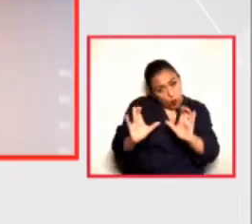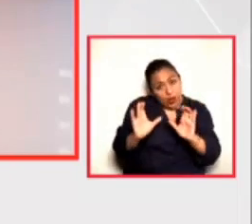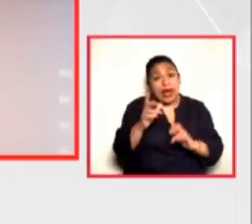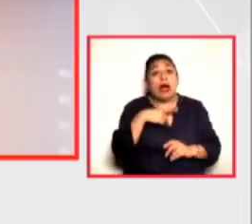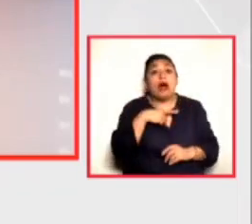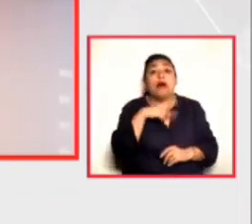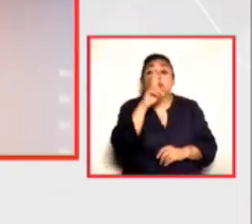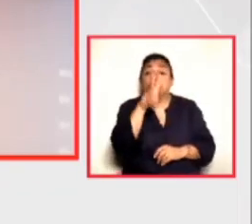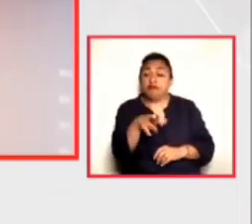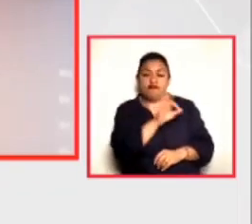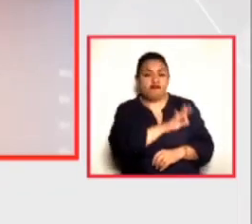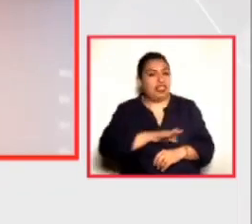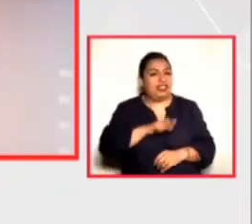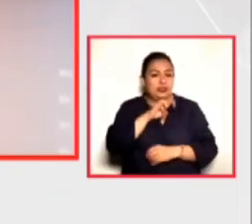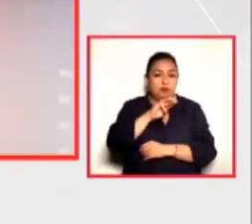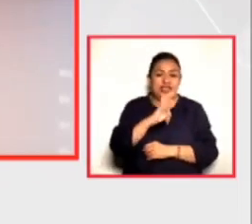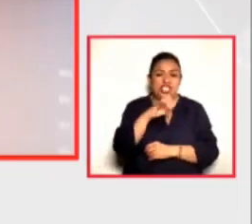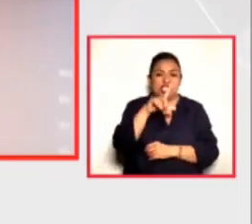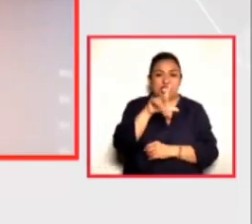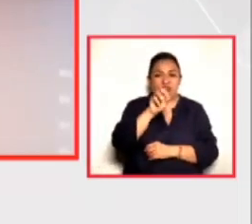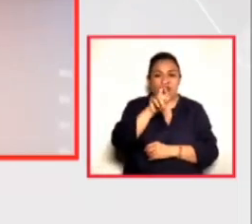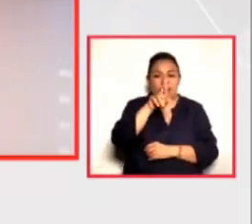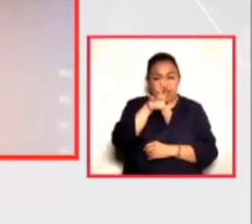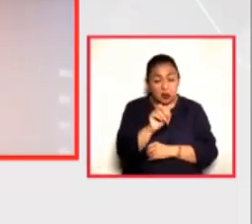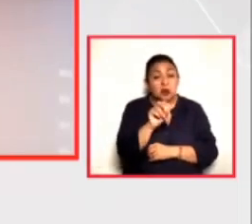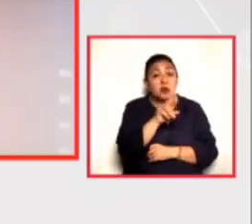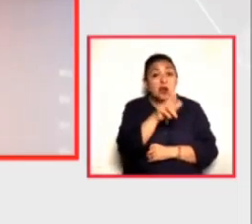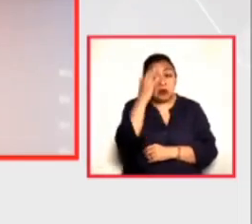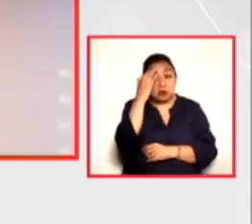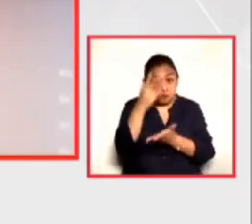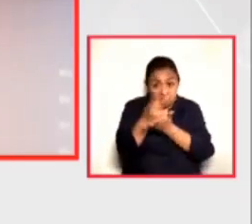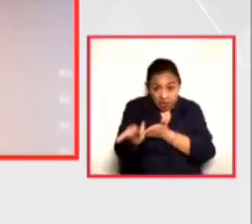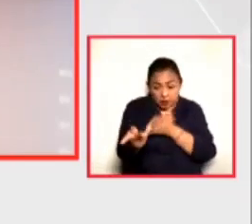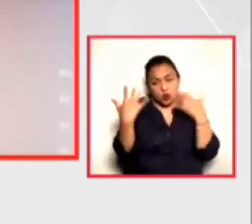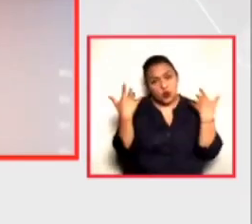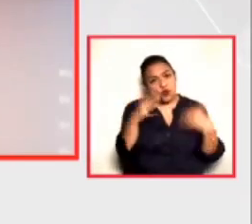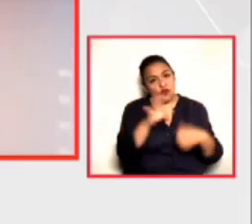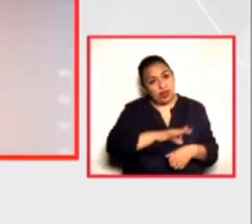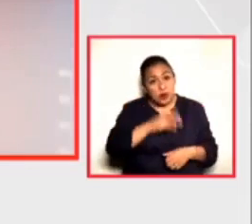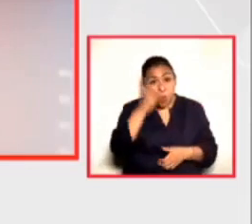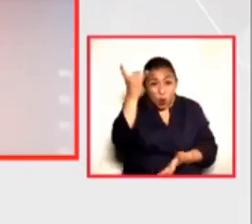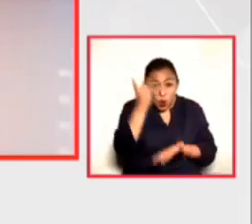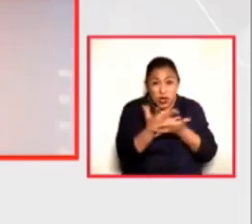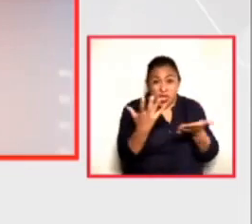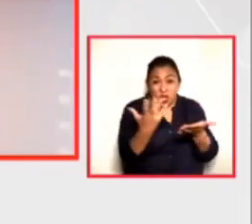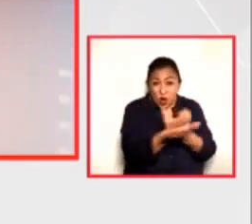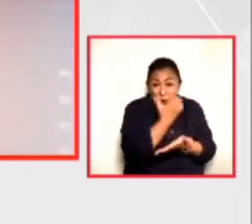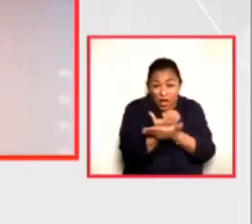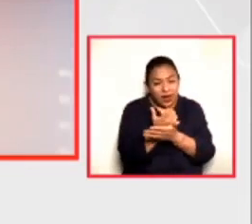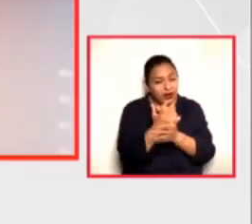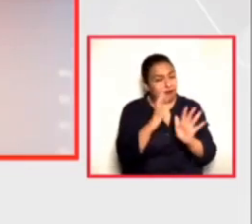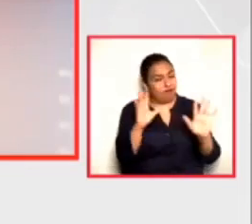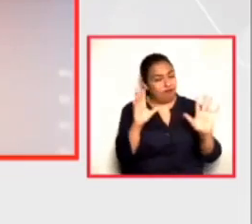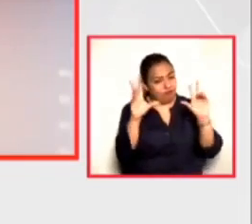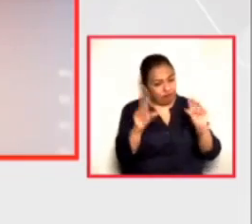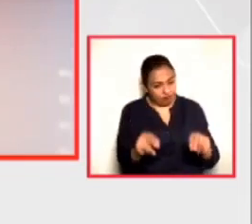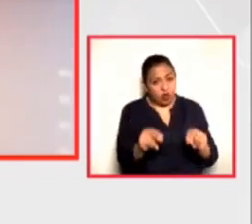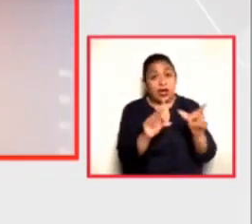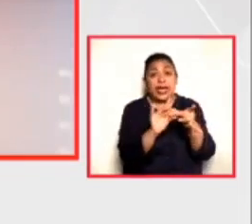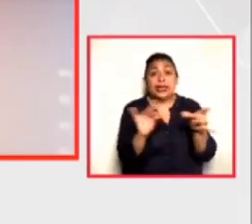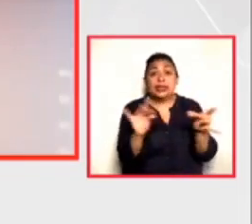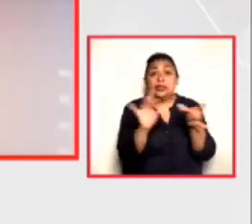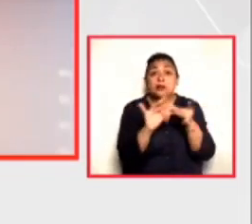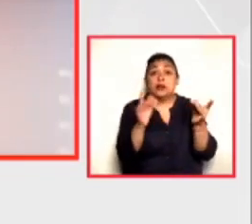Michel Franco por ese reconocimiento. Pero no es el único que anda de plácemes y de manteles largos. Laura, amigo, les comento que el